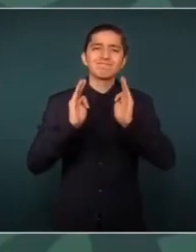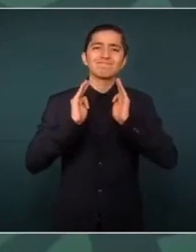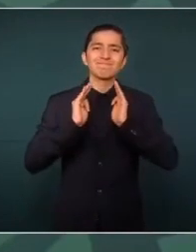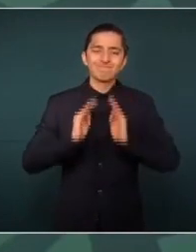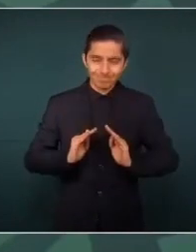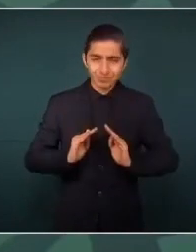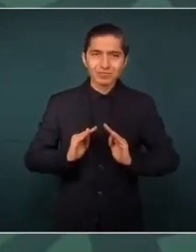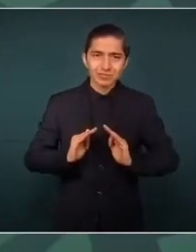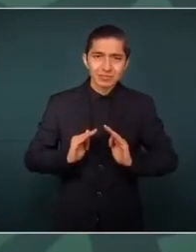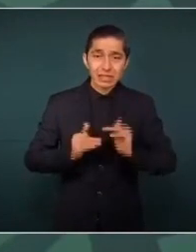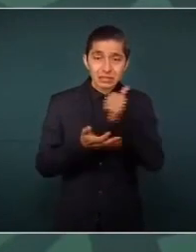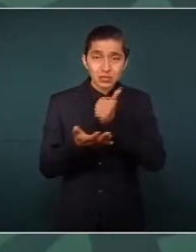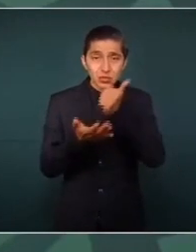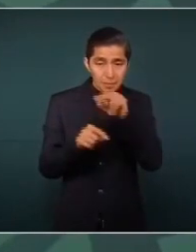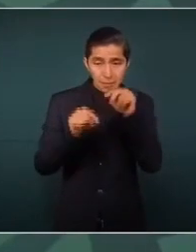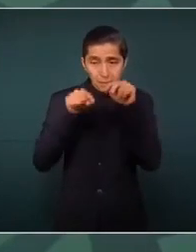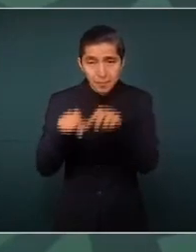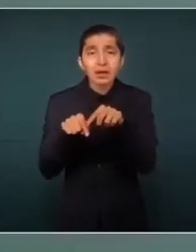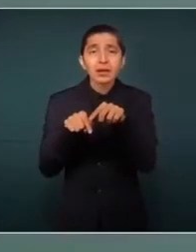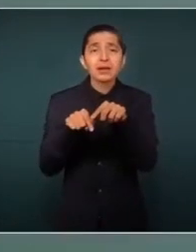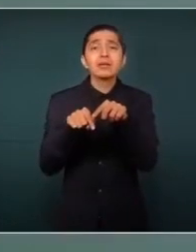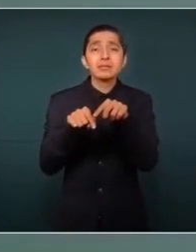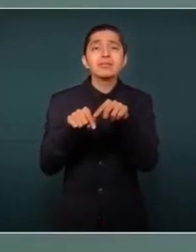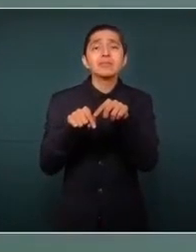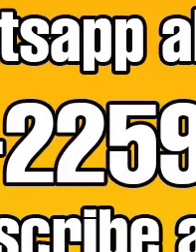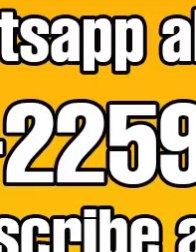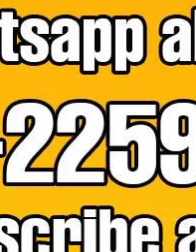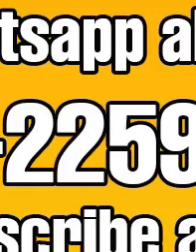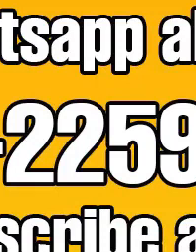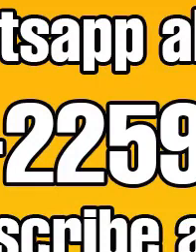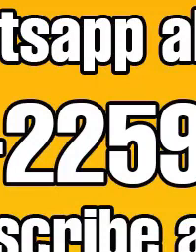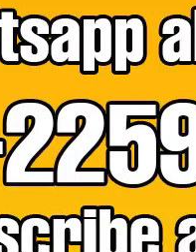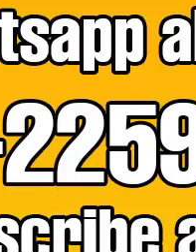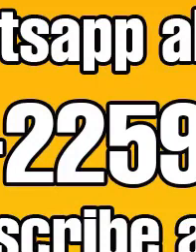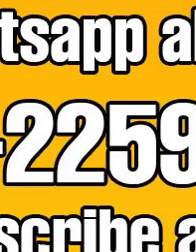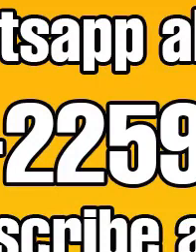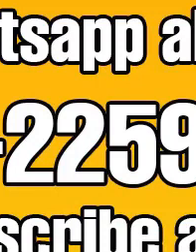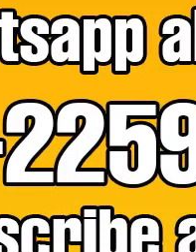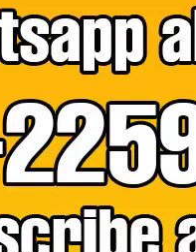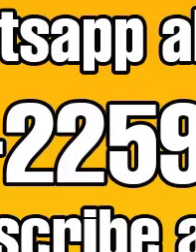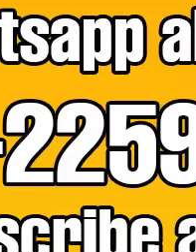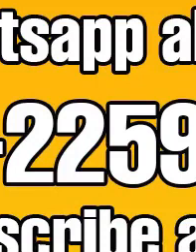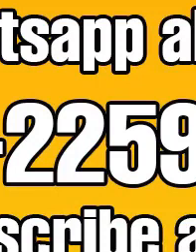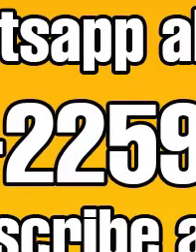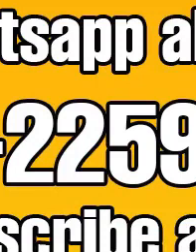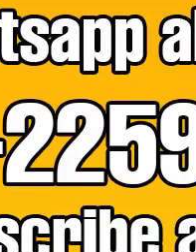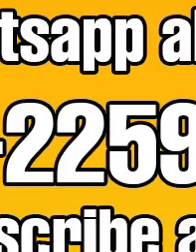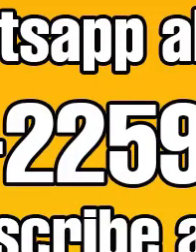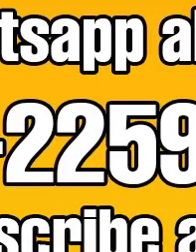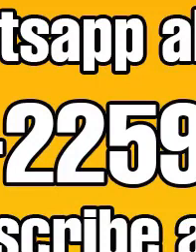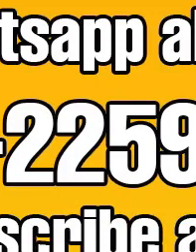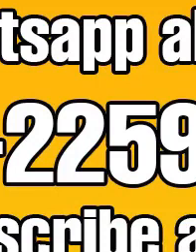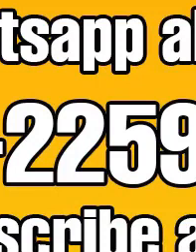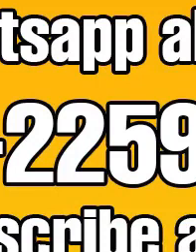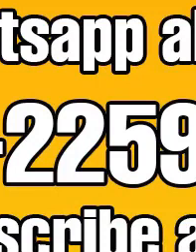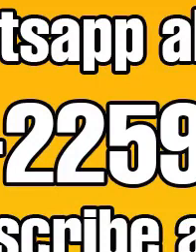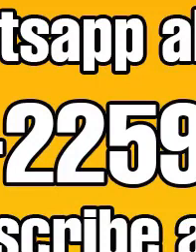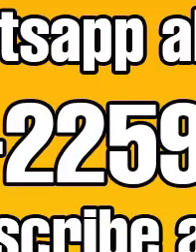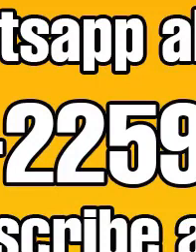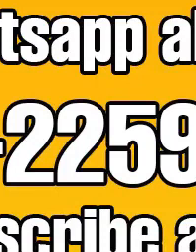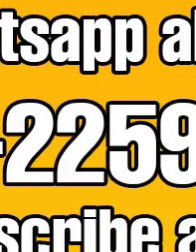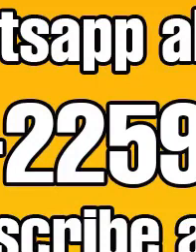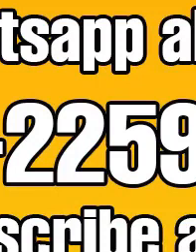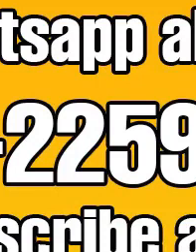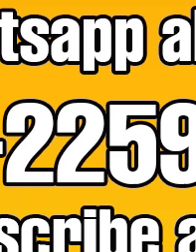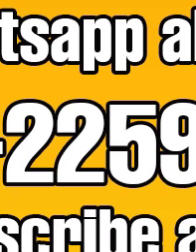tranquilidad, tanto en la Ciudad de México como en el país. Si quieres anunciar tus productos, servicios, aplicaciones en el canal del